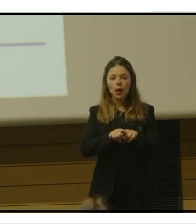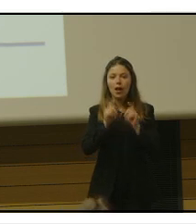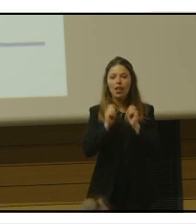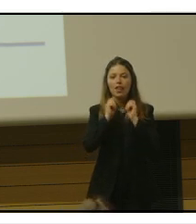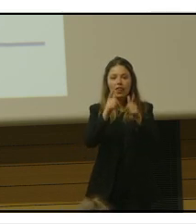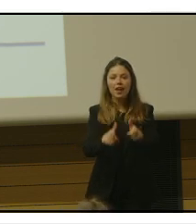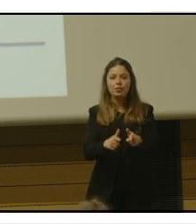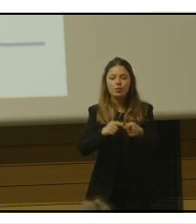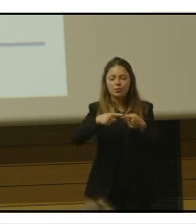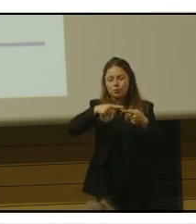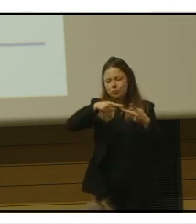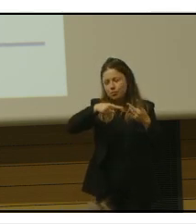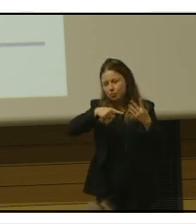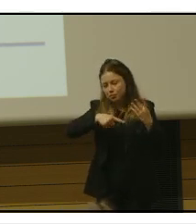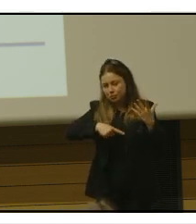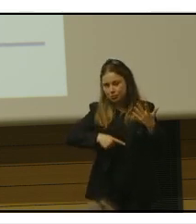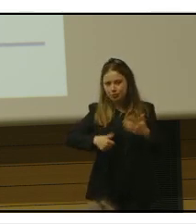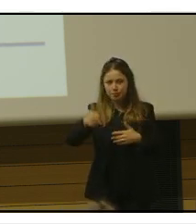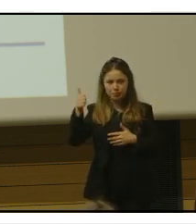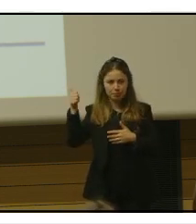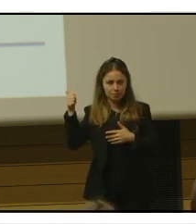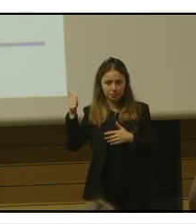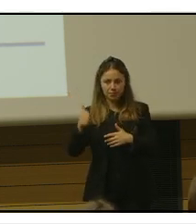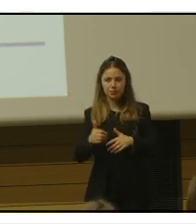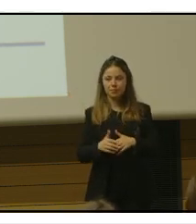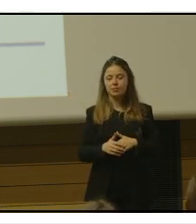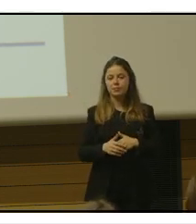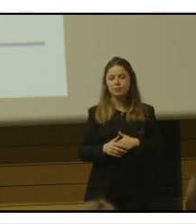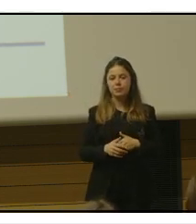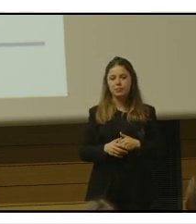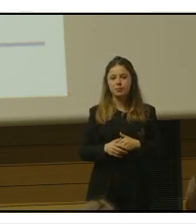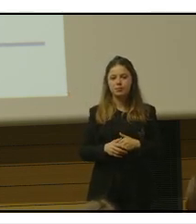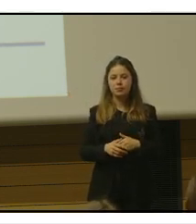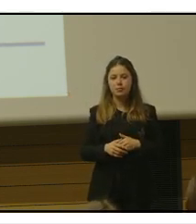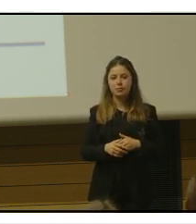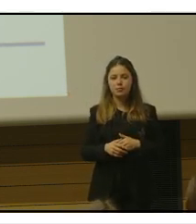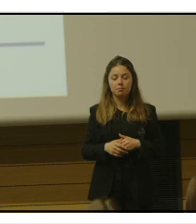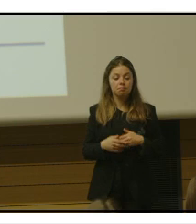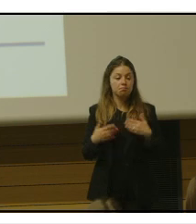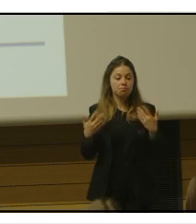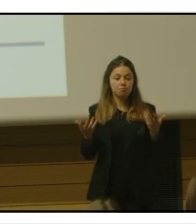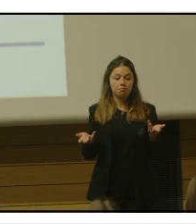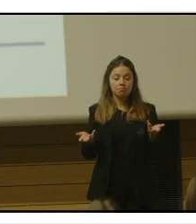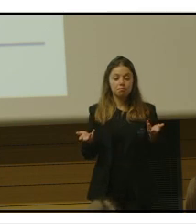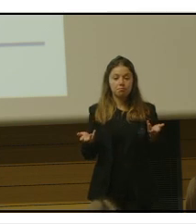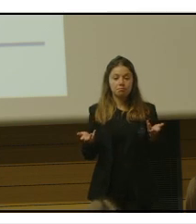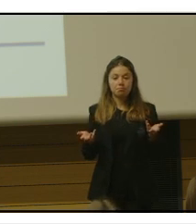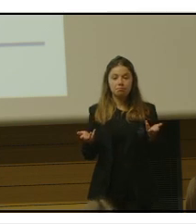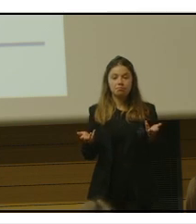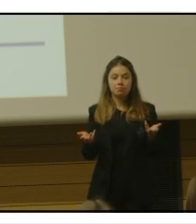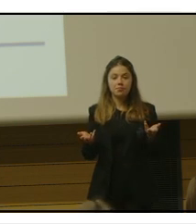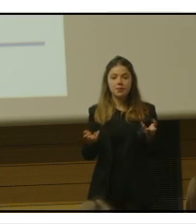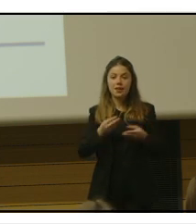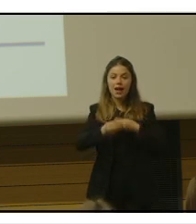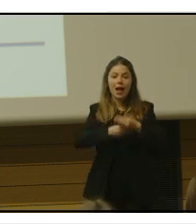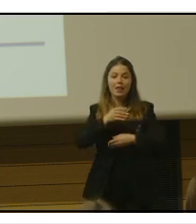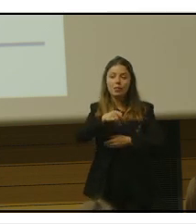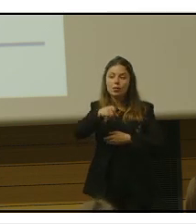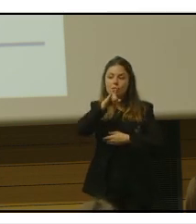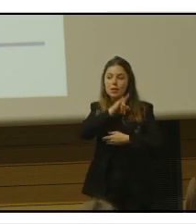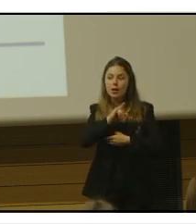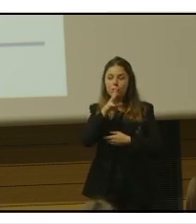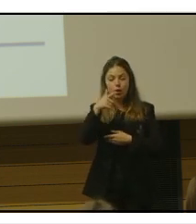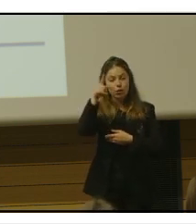hidracina, arsénico, a níquel, a cromo, a cadmio, a plomo, a polonio 210. Bueno, pues entonces, en rigor, algo estamos haciendo mal cuando no